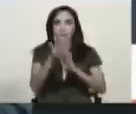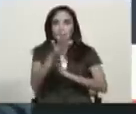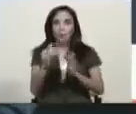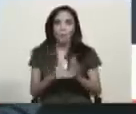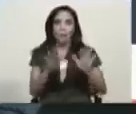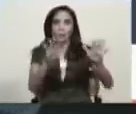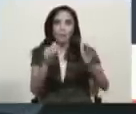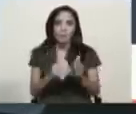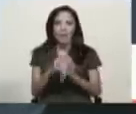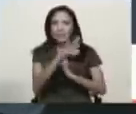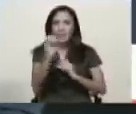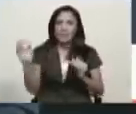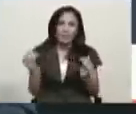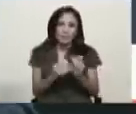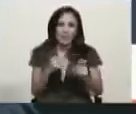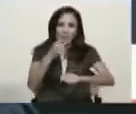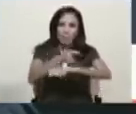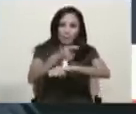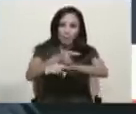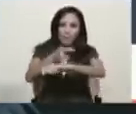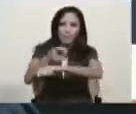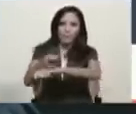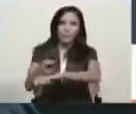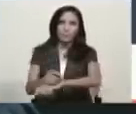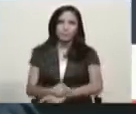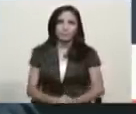20.000, 30.000 médicos más?